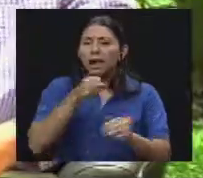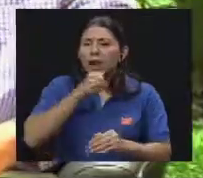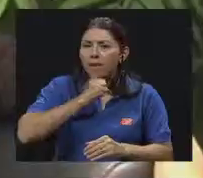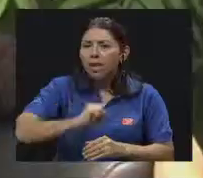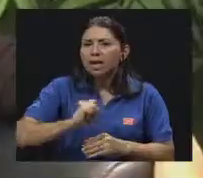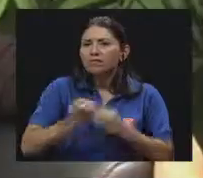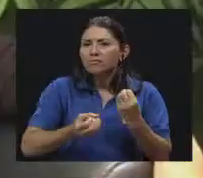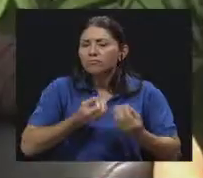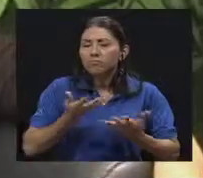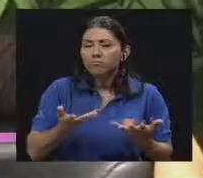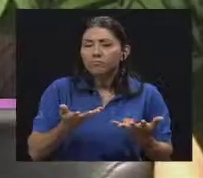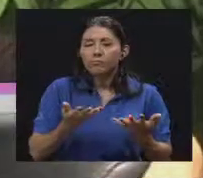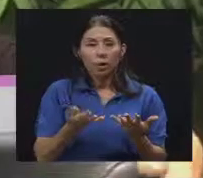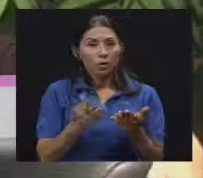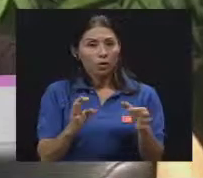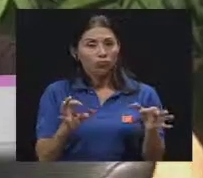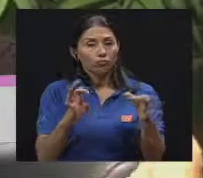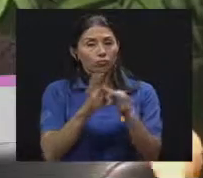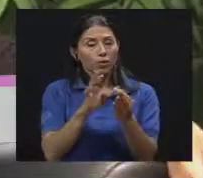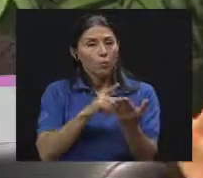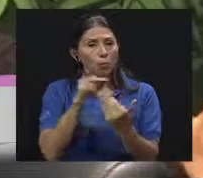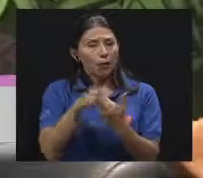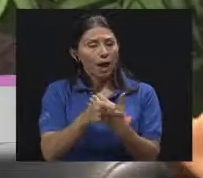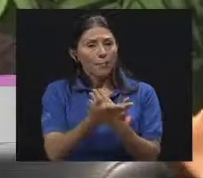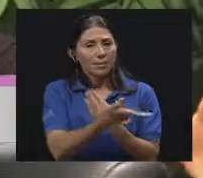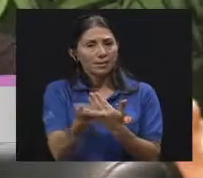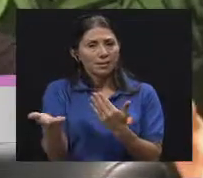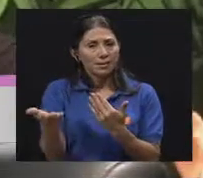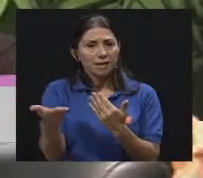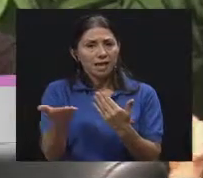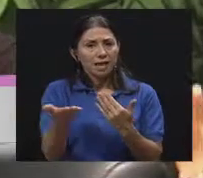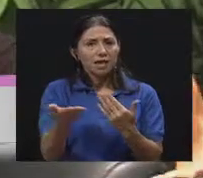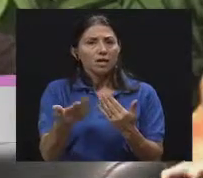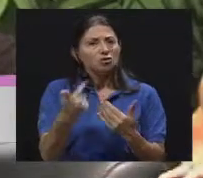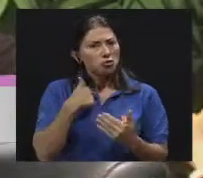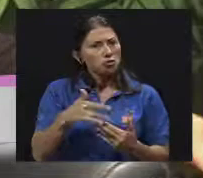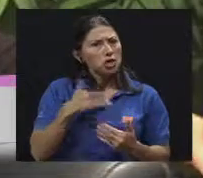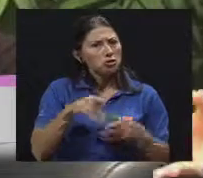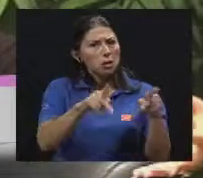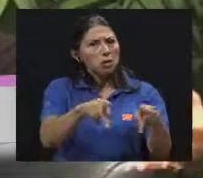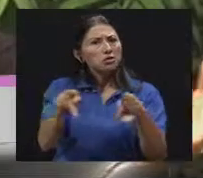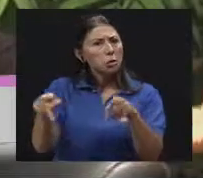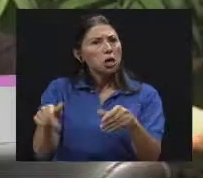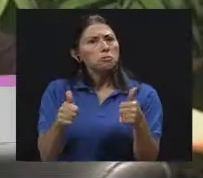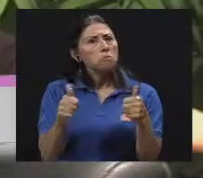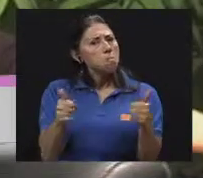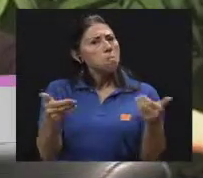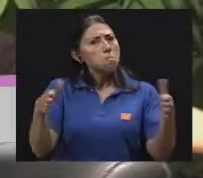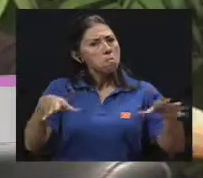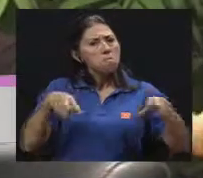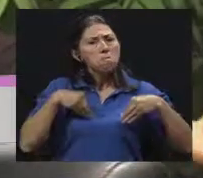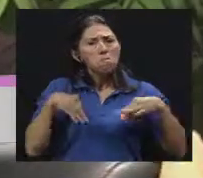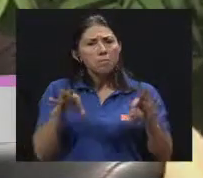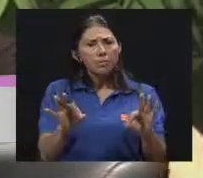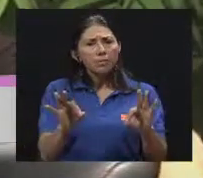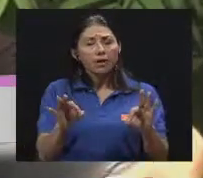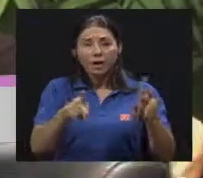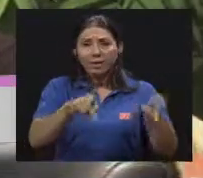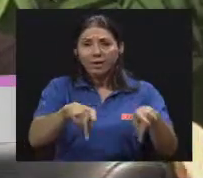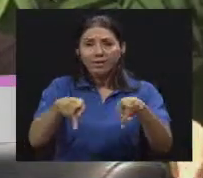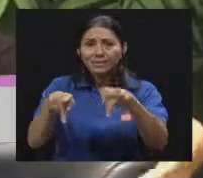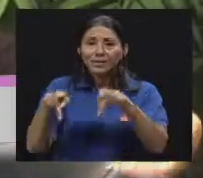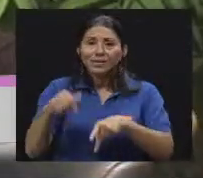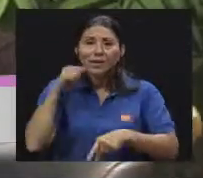vejez? En cuanto a los programas, yo siento que son bien recibidos, digamos, por la población en general, ¿verdad? O sea, los